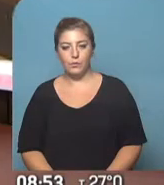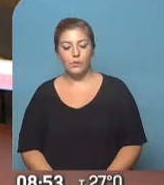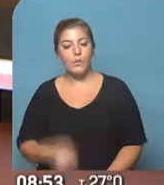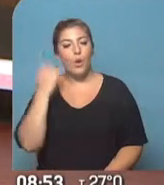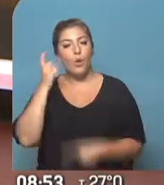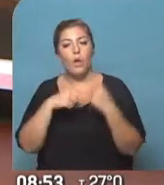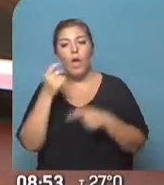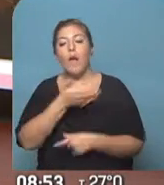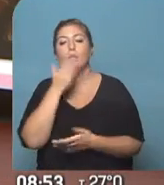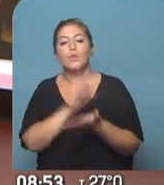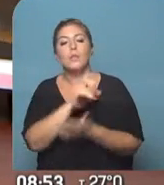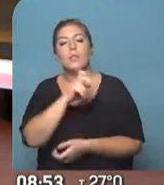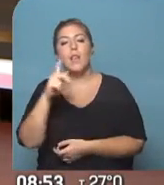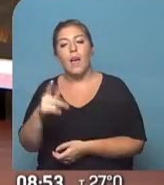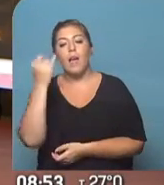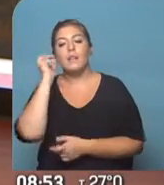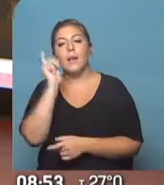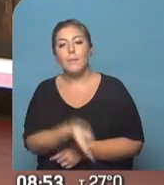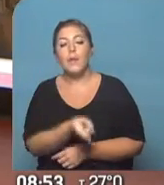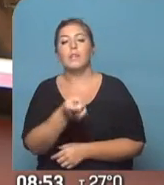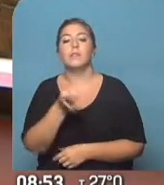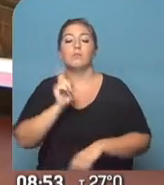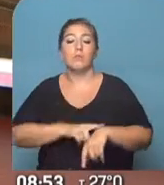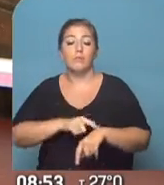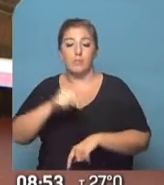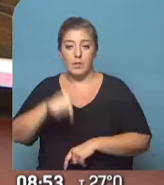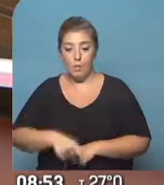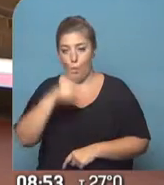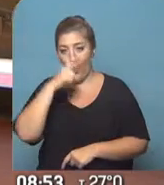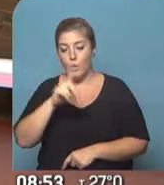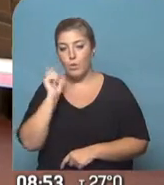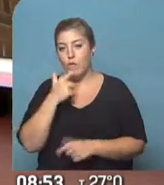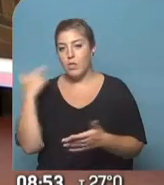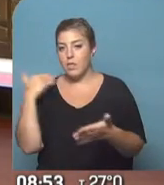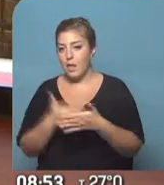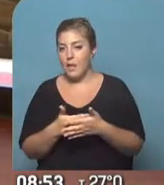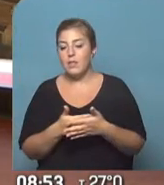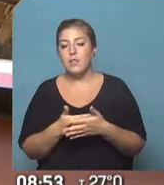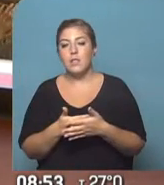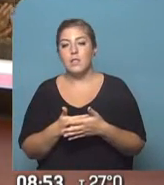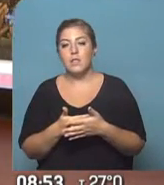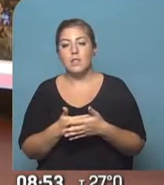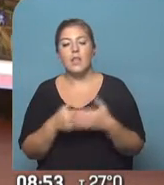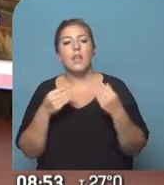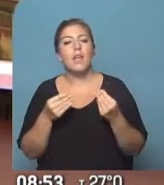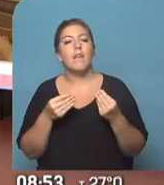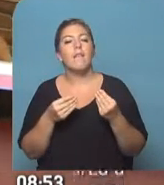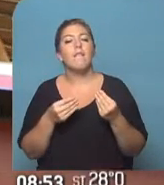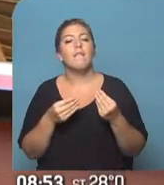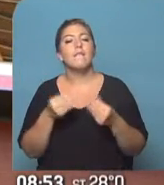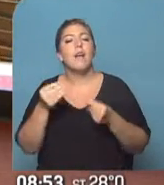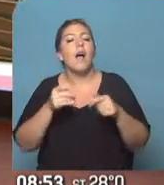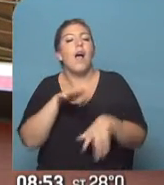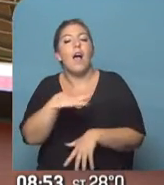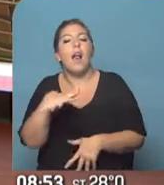Y continuamos hablando del CCK y además en los tiempos que estamos viviendo, en los últimos días de este año, nada mejor que hacer un balance de uno de los